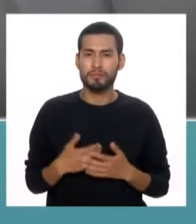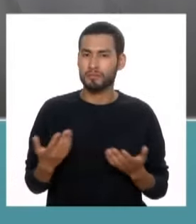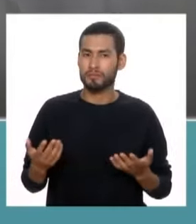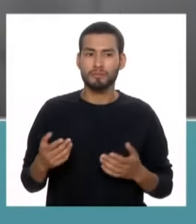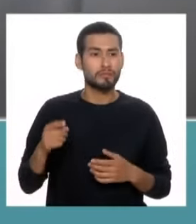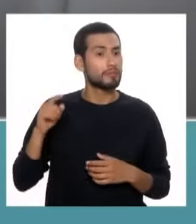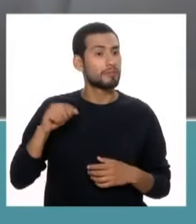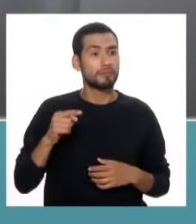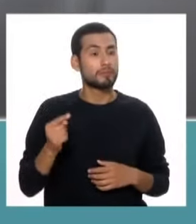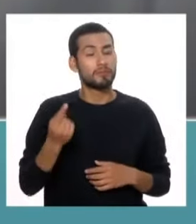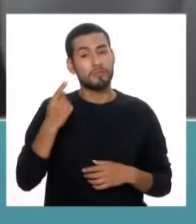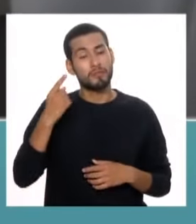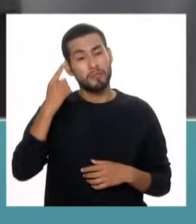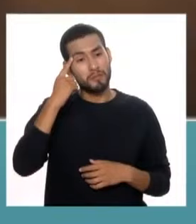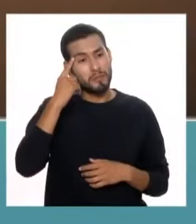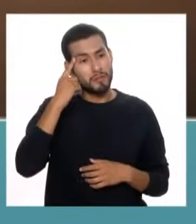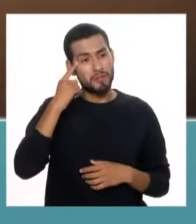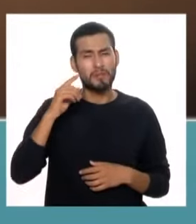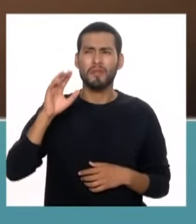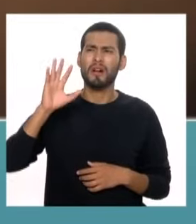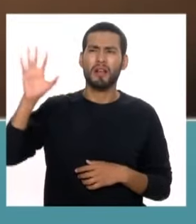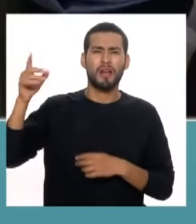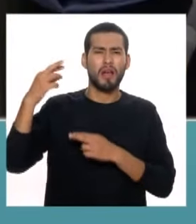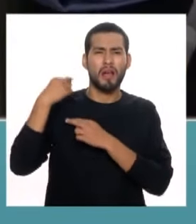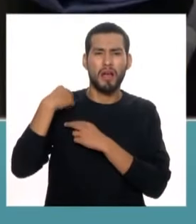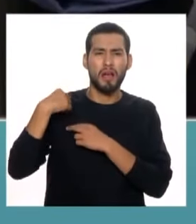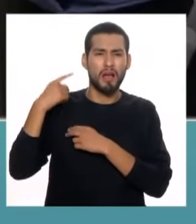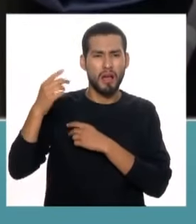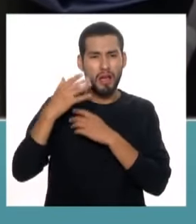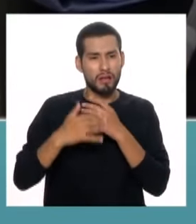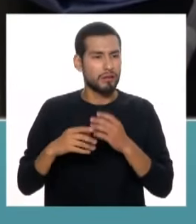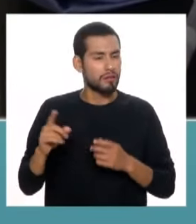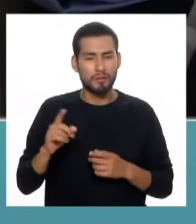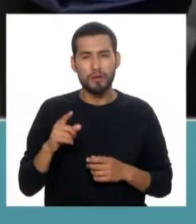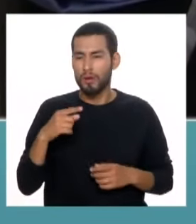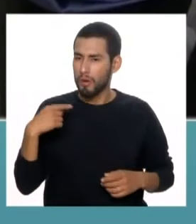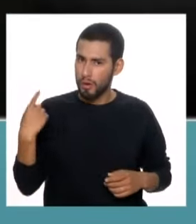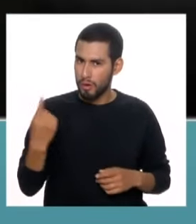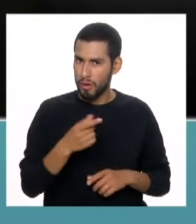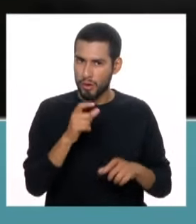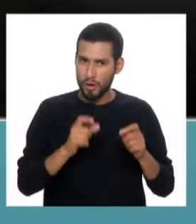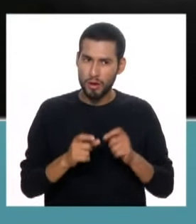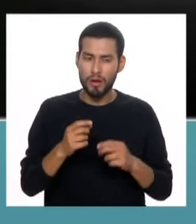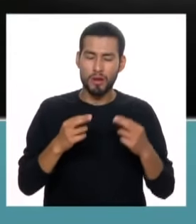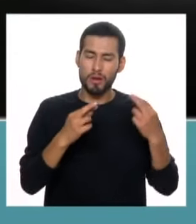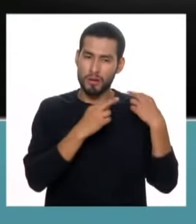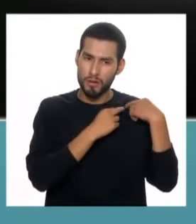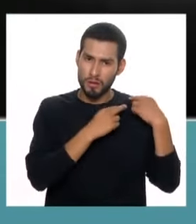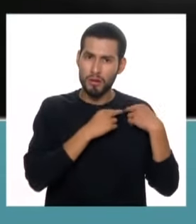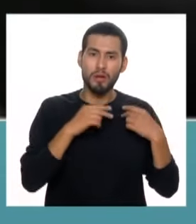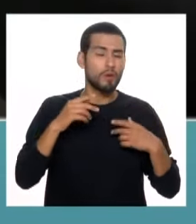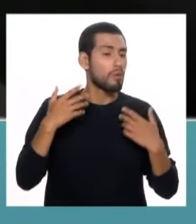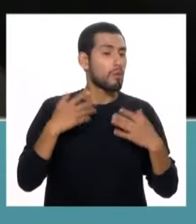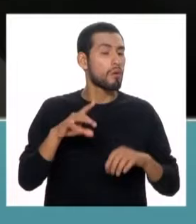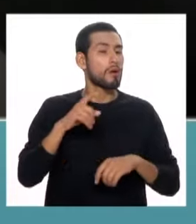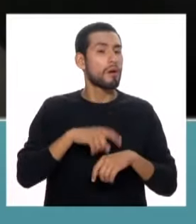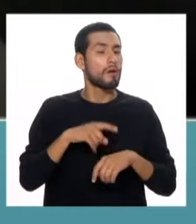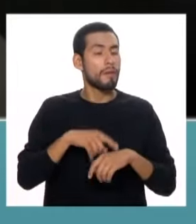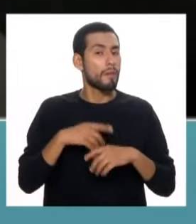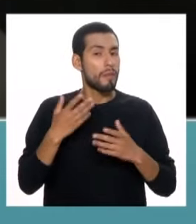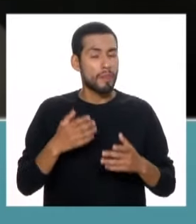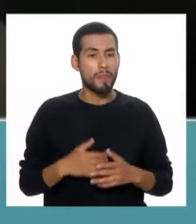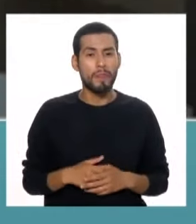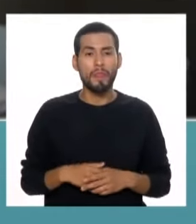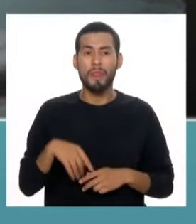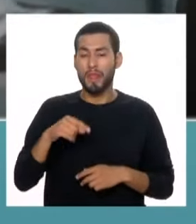se trata de decir, bueno, el Estado tiene que darle la sangre. No, la población tiene que ser responsable de que en cualquier momento podríamos